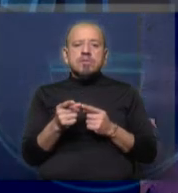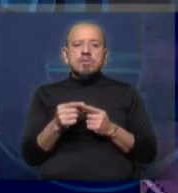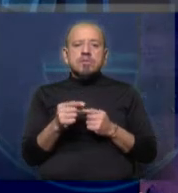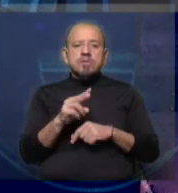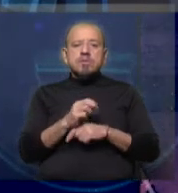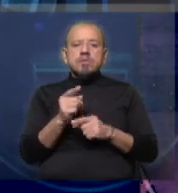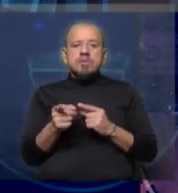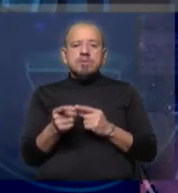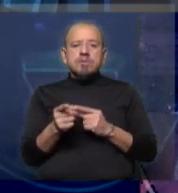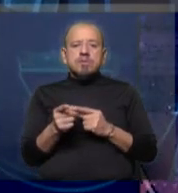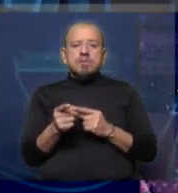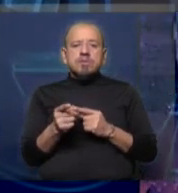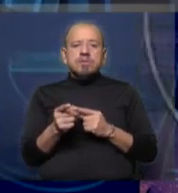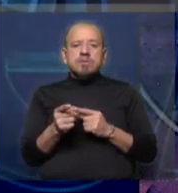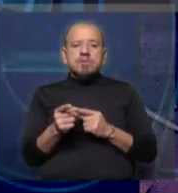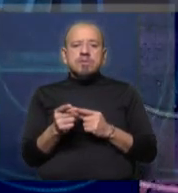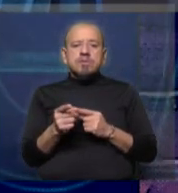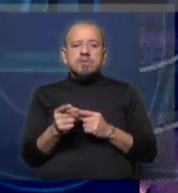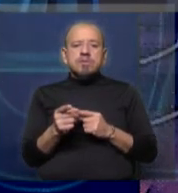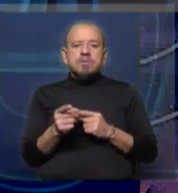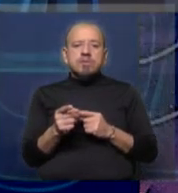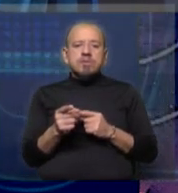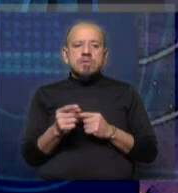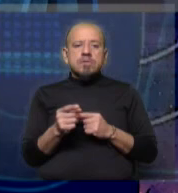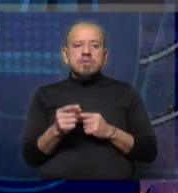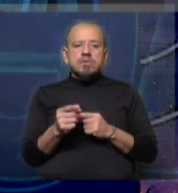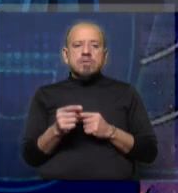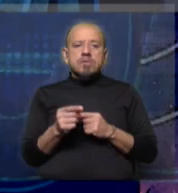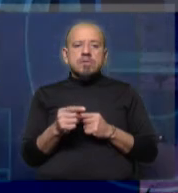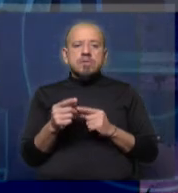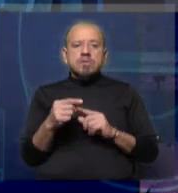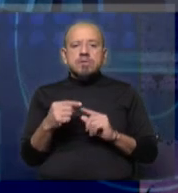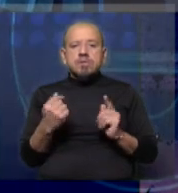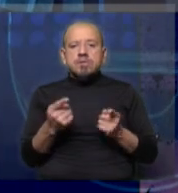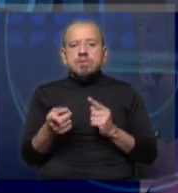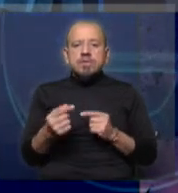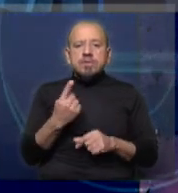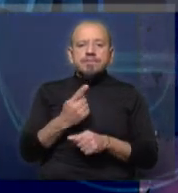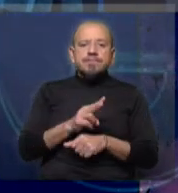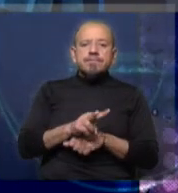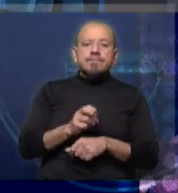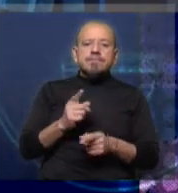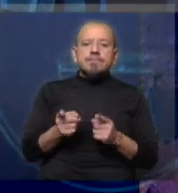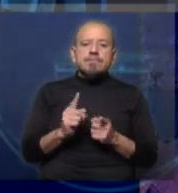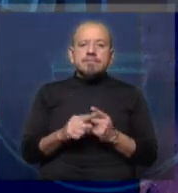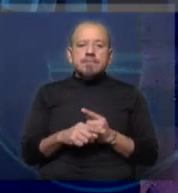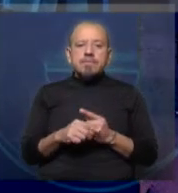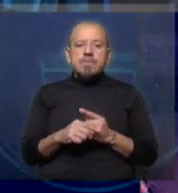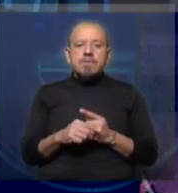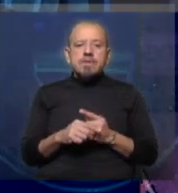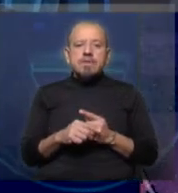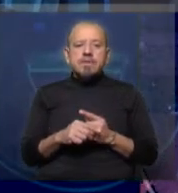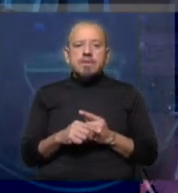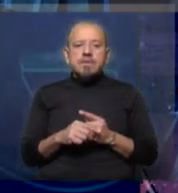fiscal este bujarin la doctora bujarin y este que fue una la primer fiscal en tipificar el femicidio en el Uruguay